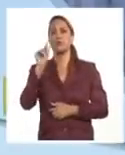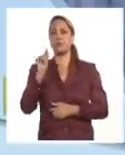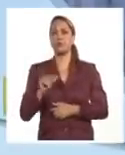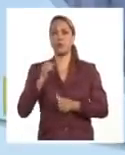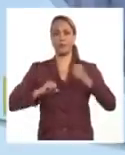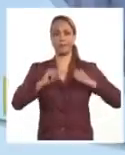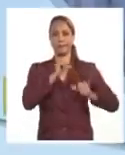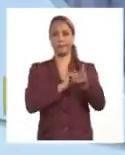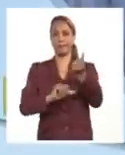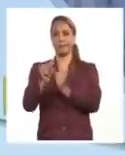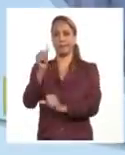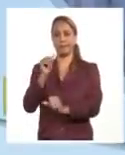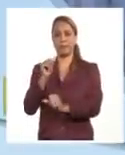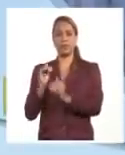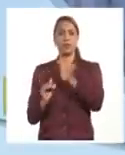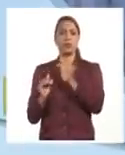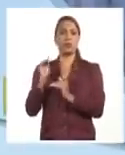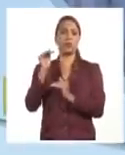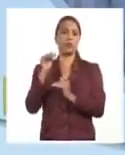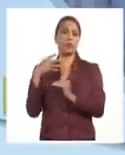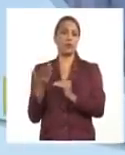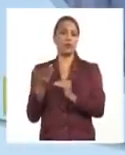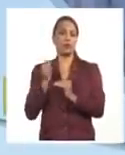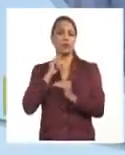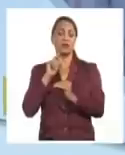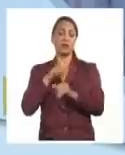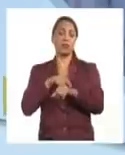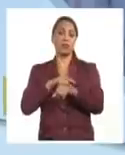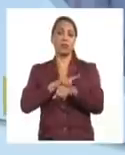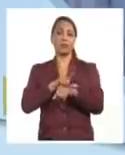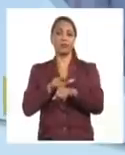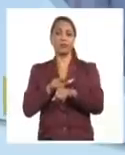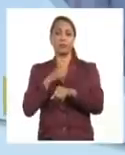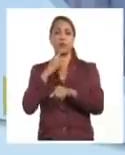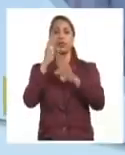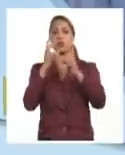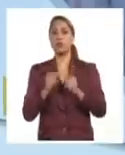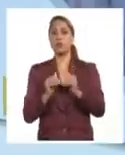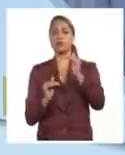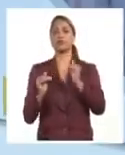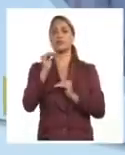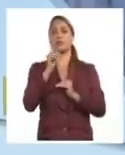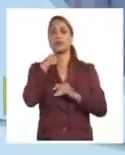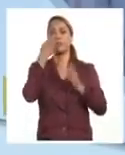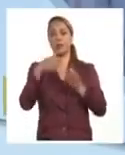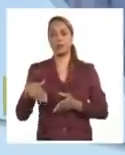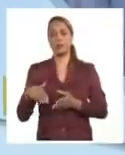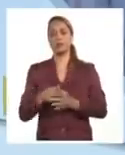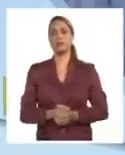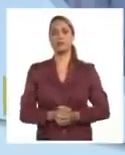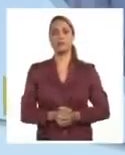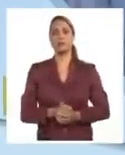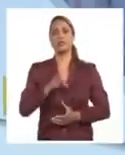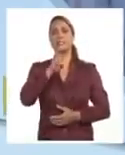lesionadas. Ha ascendido en las últimas horas el número de fallecidos